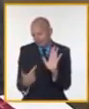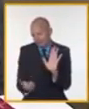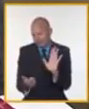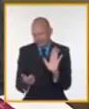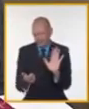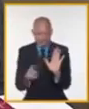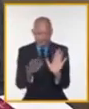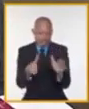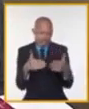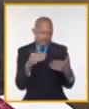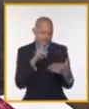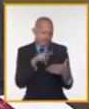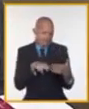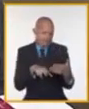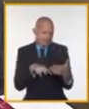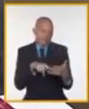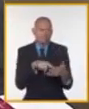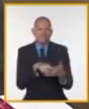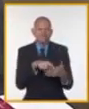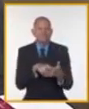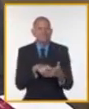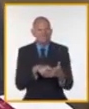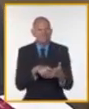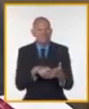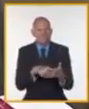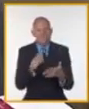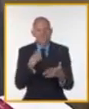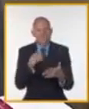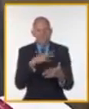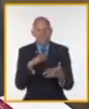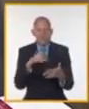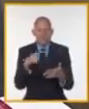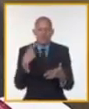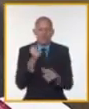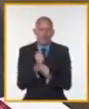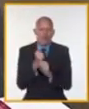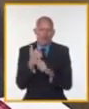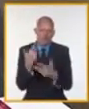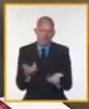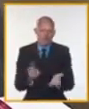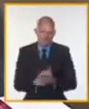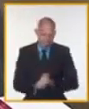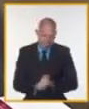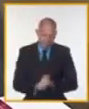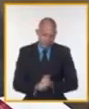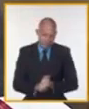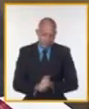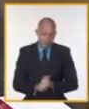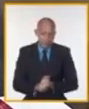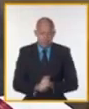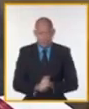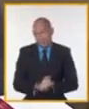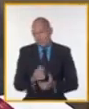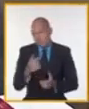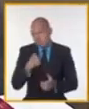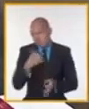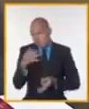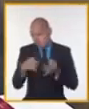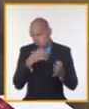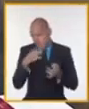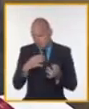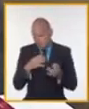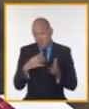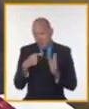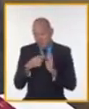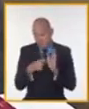referirme a dos temas que se abordan desde la óptica incluso de las funciones que cumple nuestro